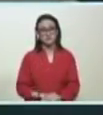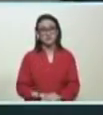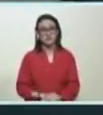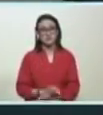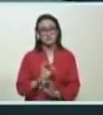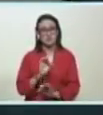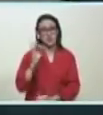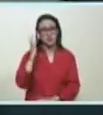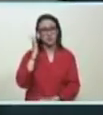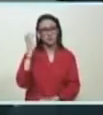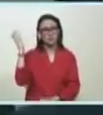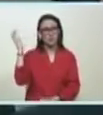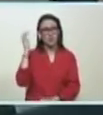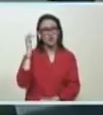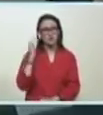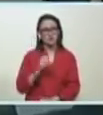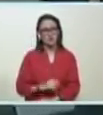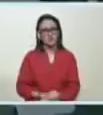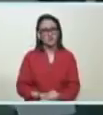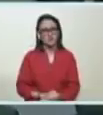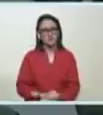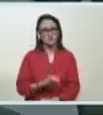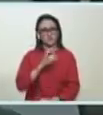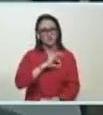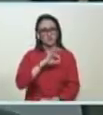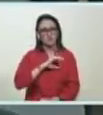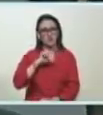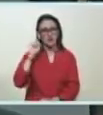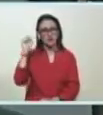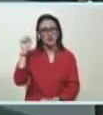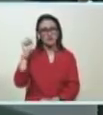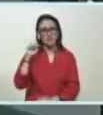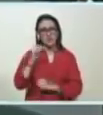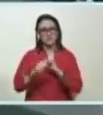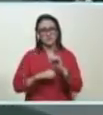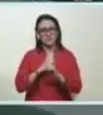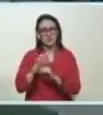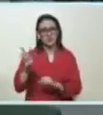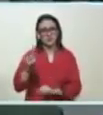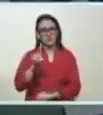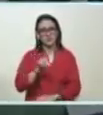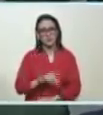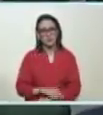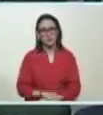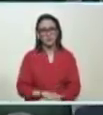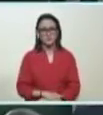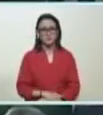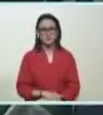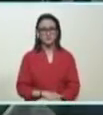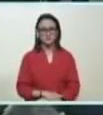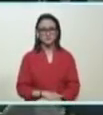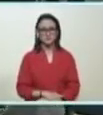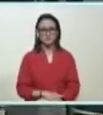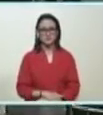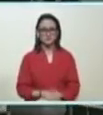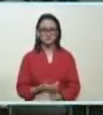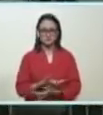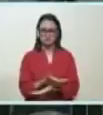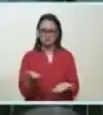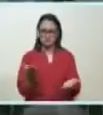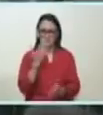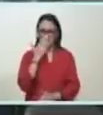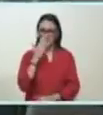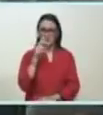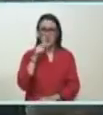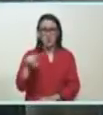sueño, del magno sueño del socialismo del siglo XXI. Así que ante el pueblo